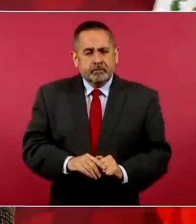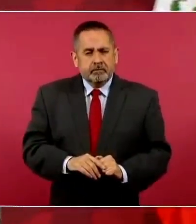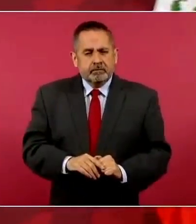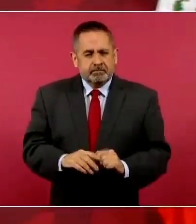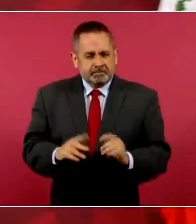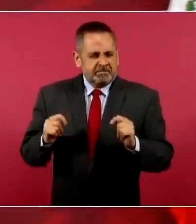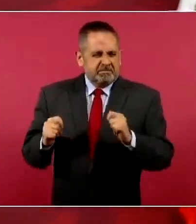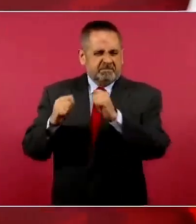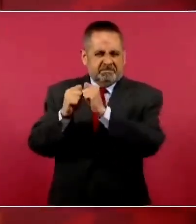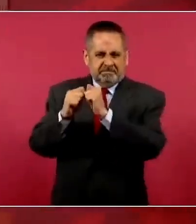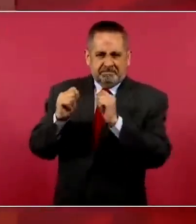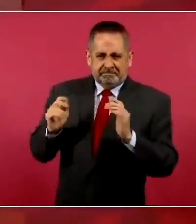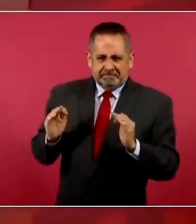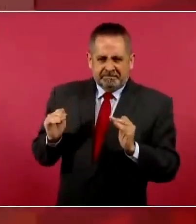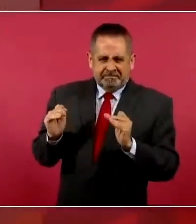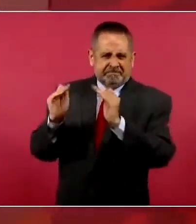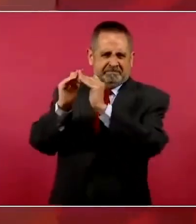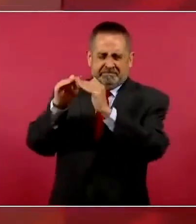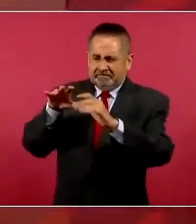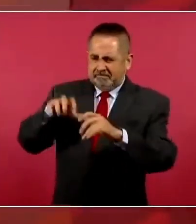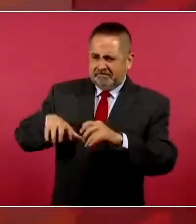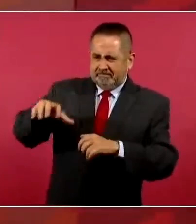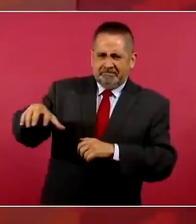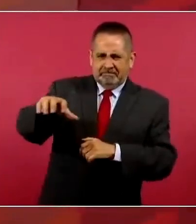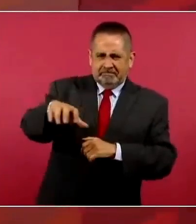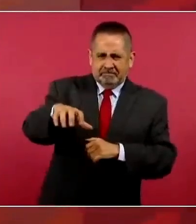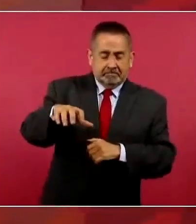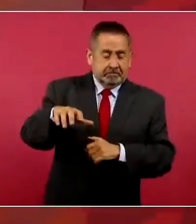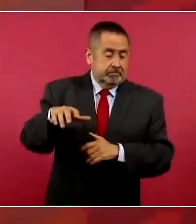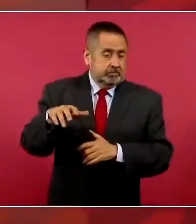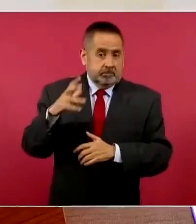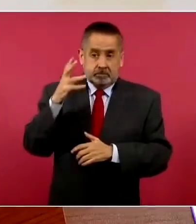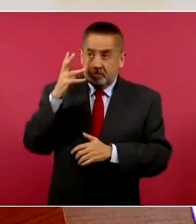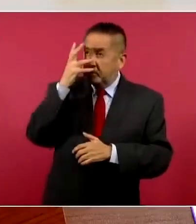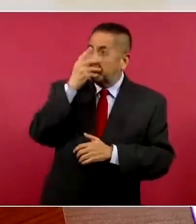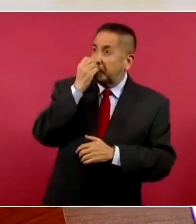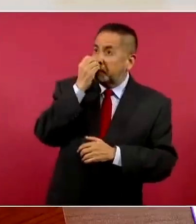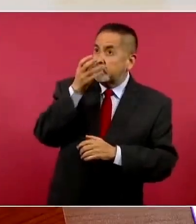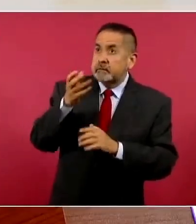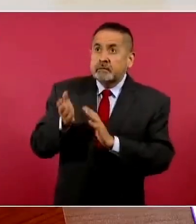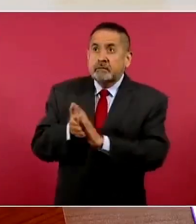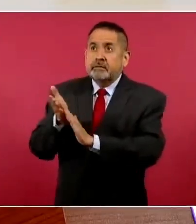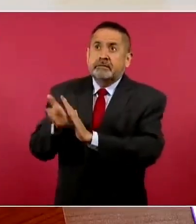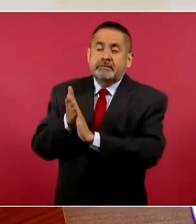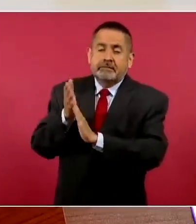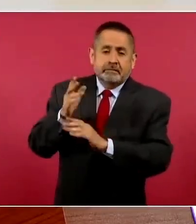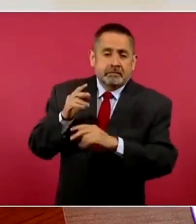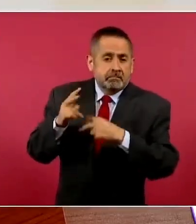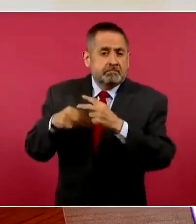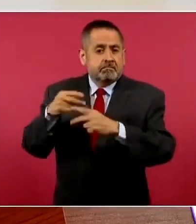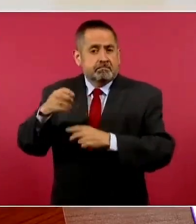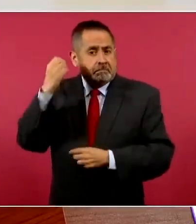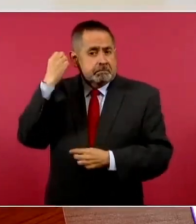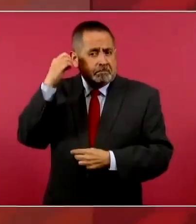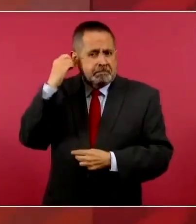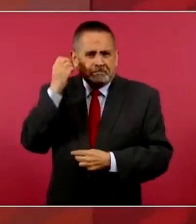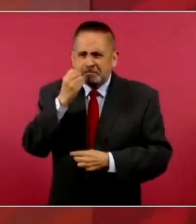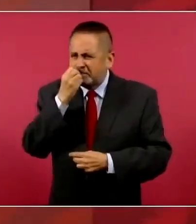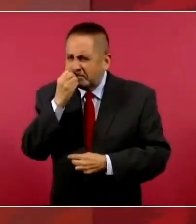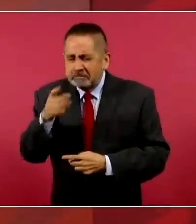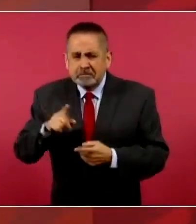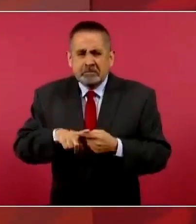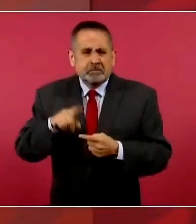templos, ¿sí?, que además son bellísimos, va uno a Oaxaca o